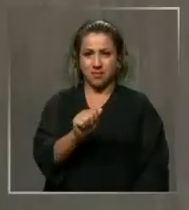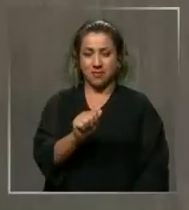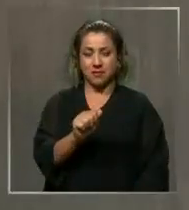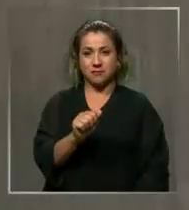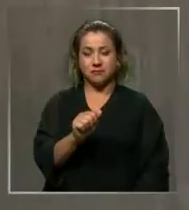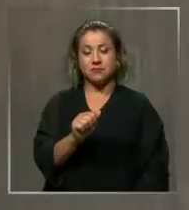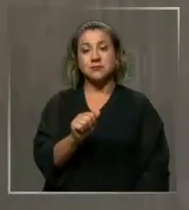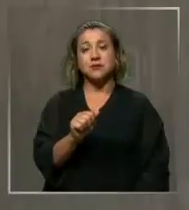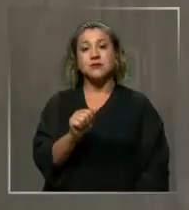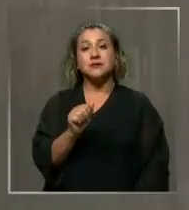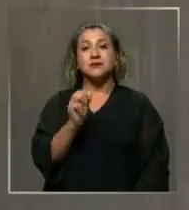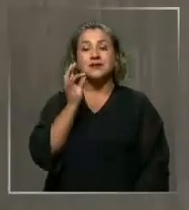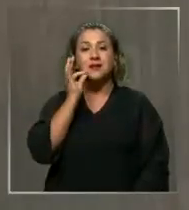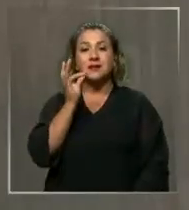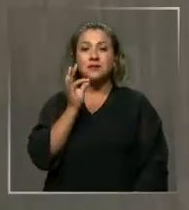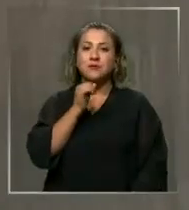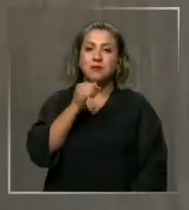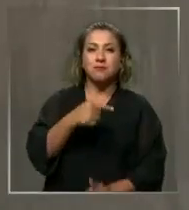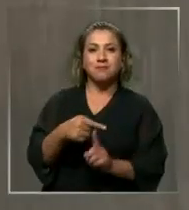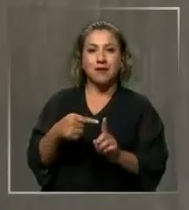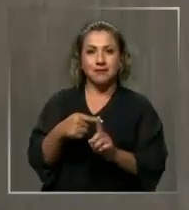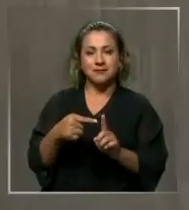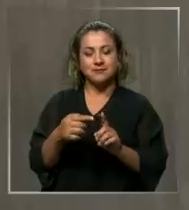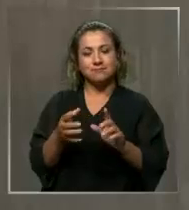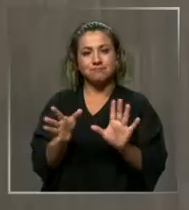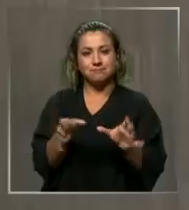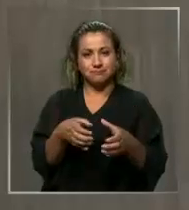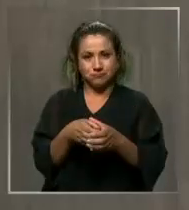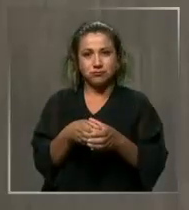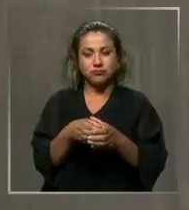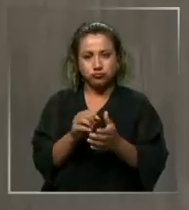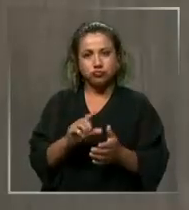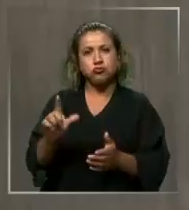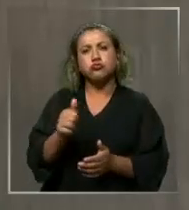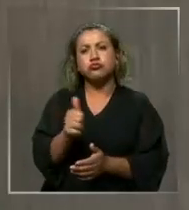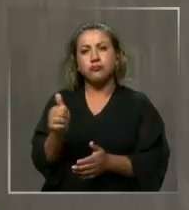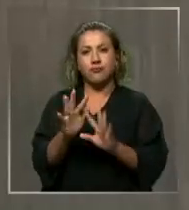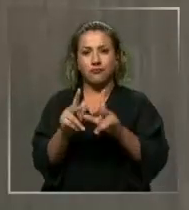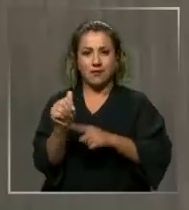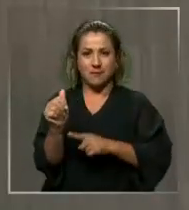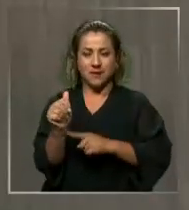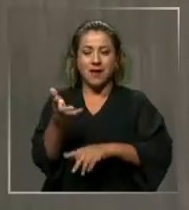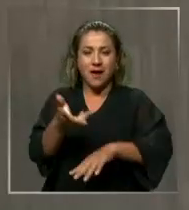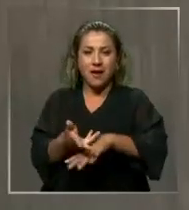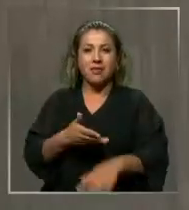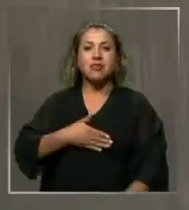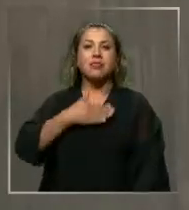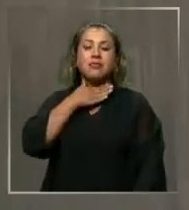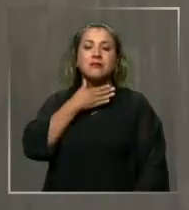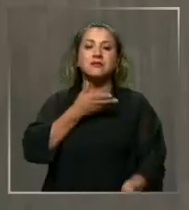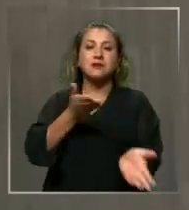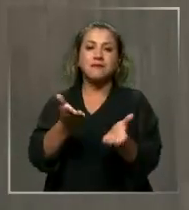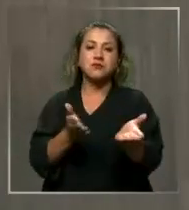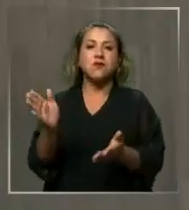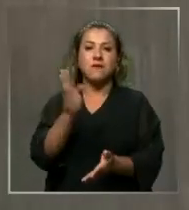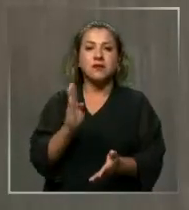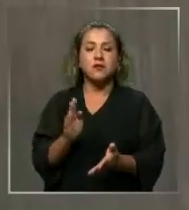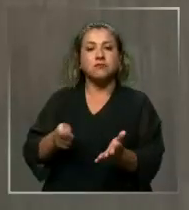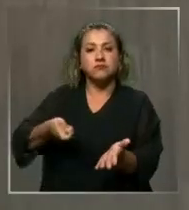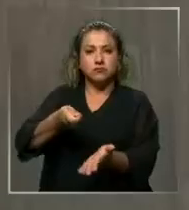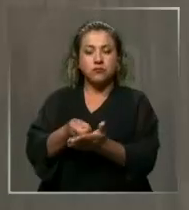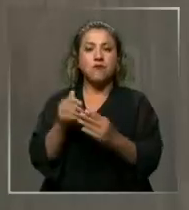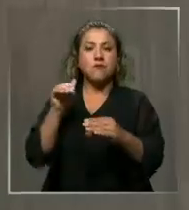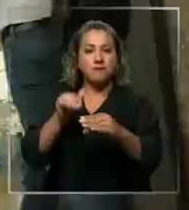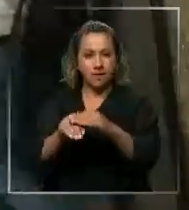beneficiará a la clase media y clase media emergente ya todas las familias chilenas con deudas de servicios básicos y deudas financieras